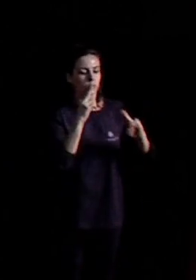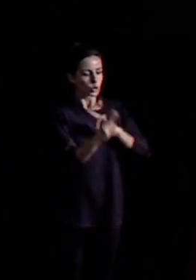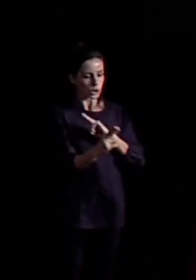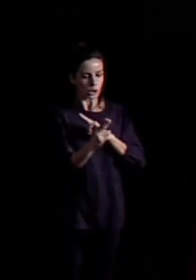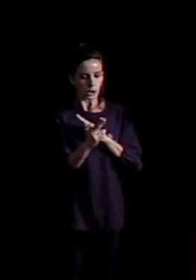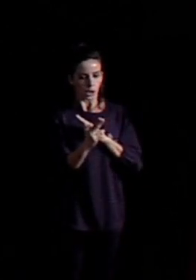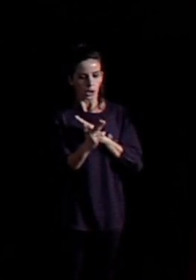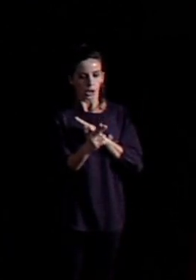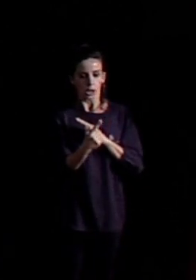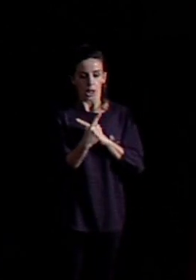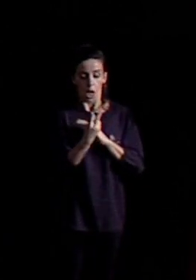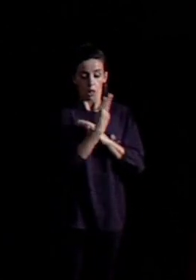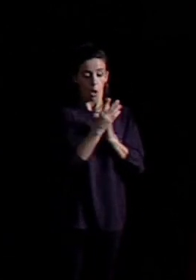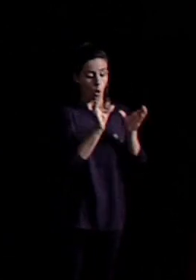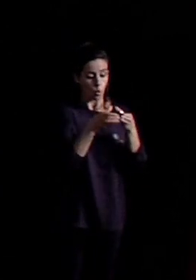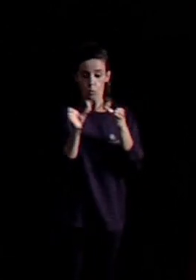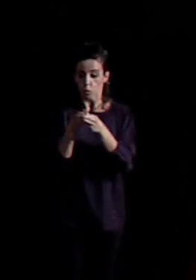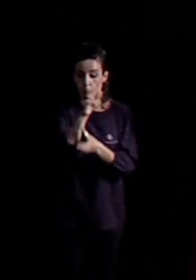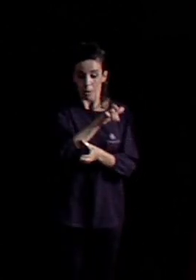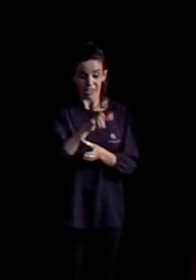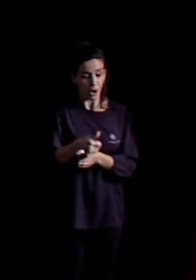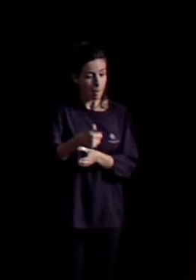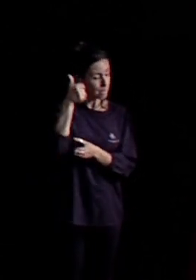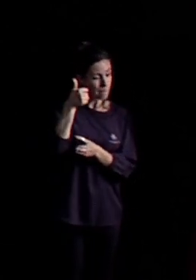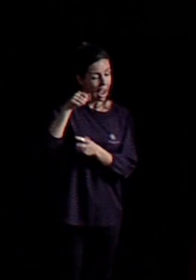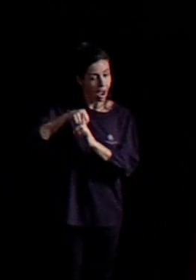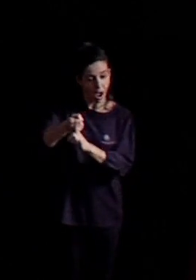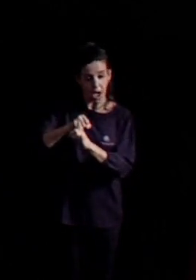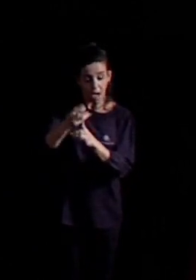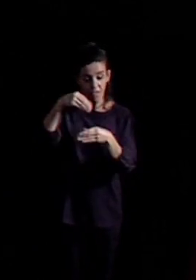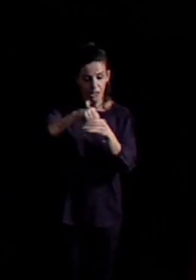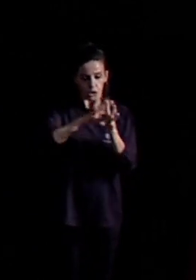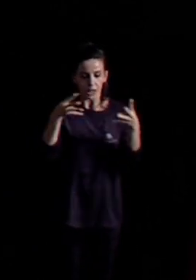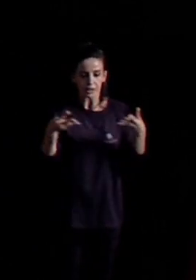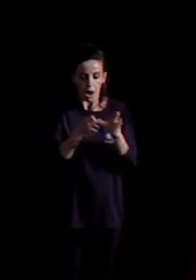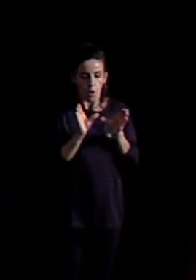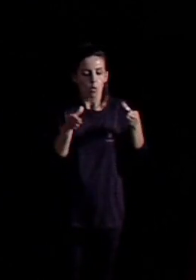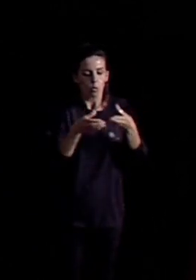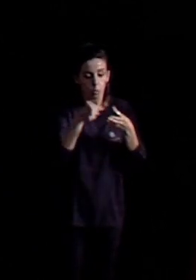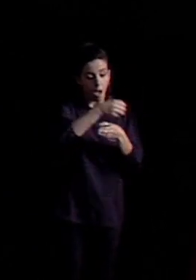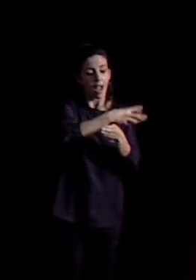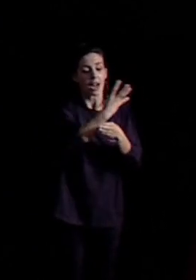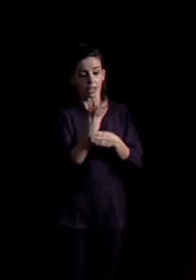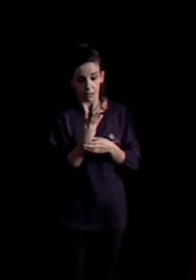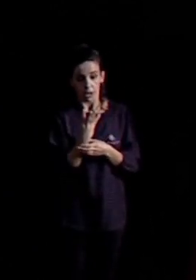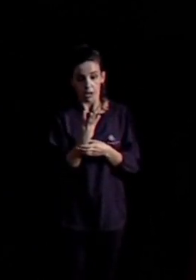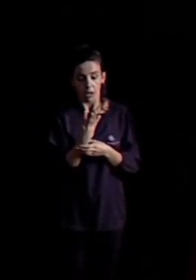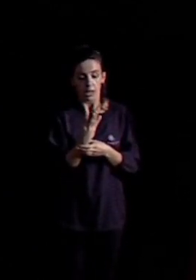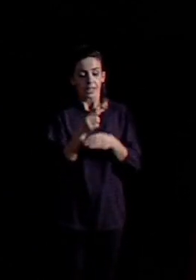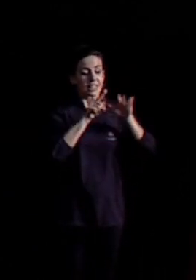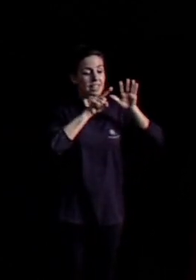que los dos grupos de personas a los que más se le ataca en internet es el colectivo LGTBI,